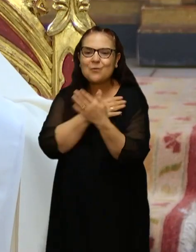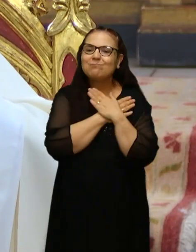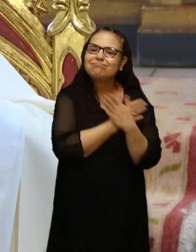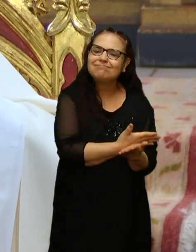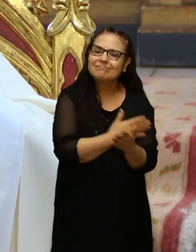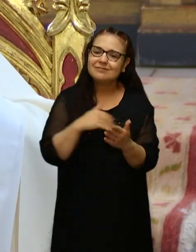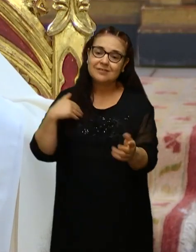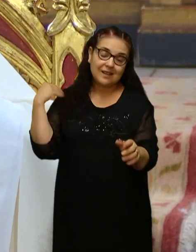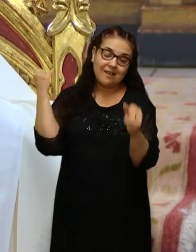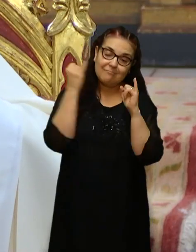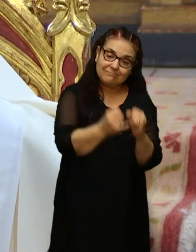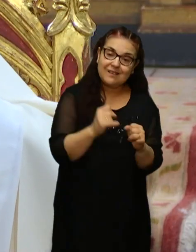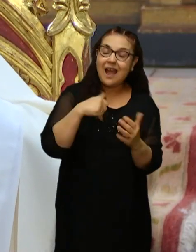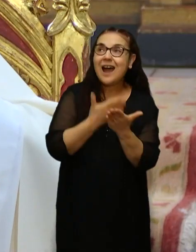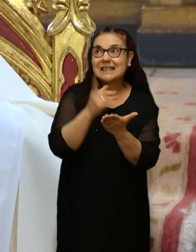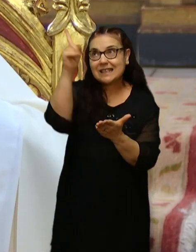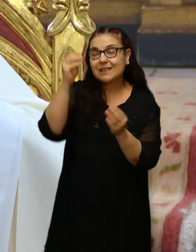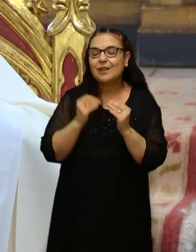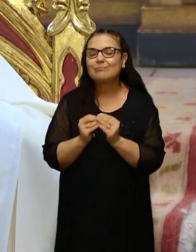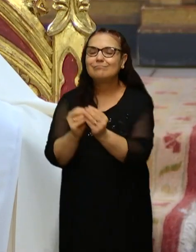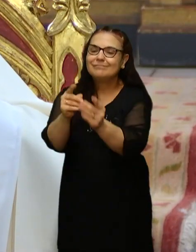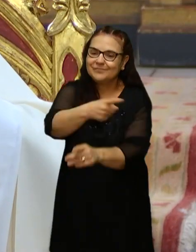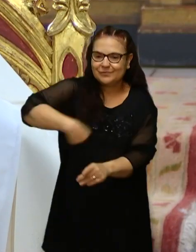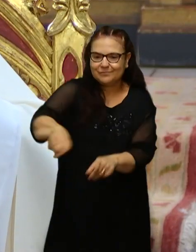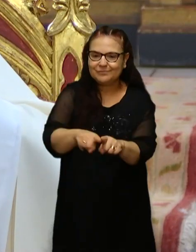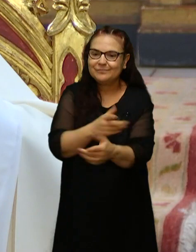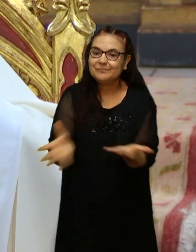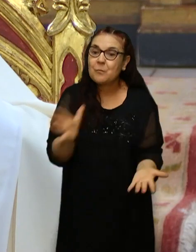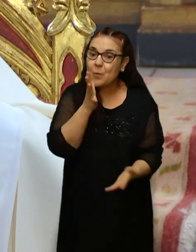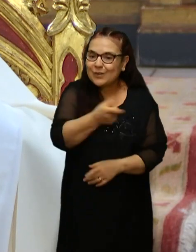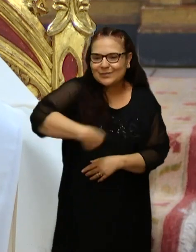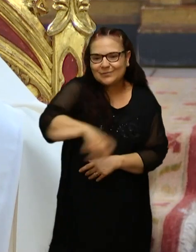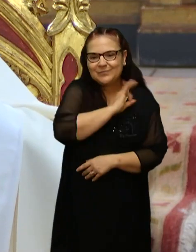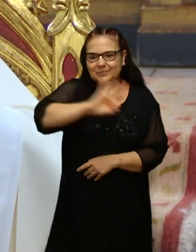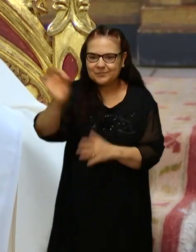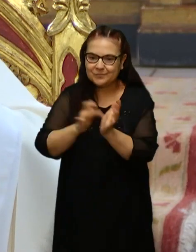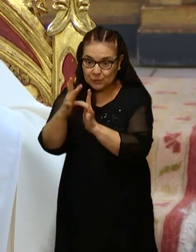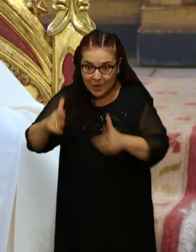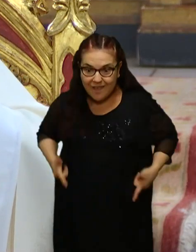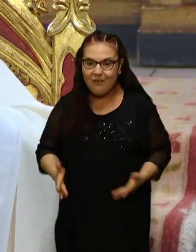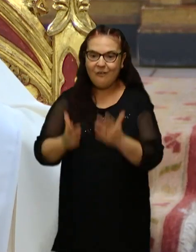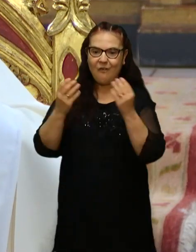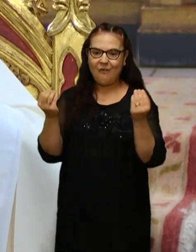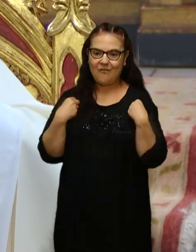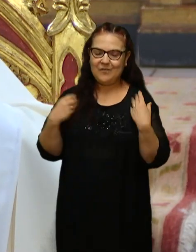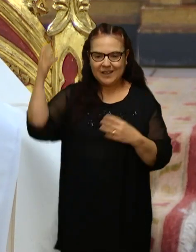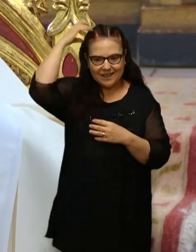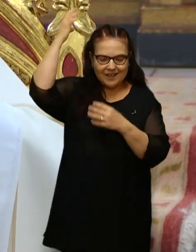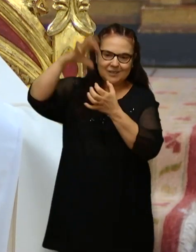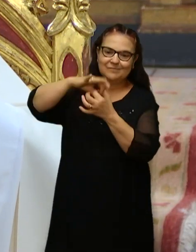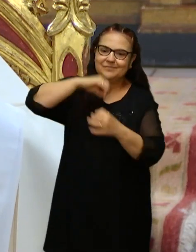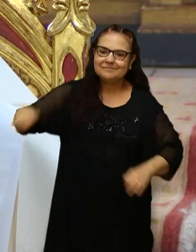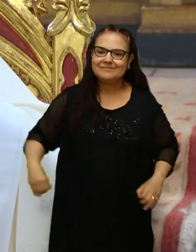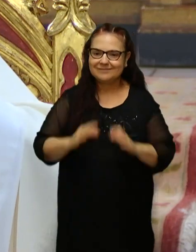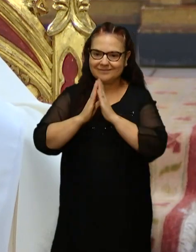ti junto con nuestros hermanos. Por nuestro Señor Jesucristo, tu Hijo, que vive y reina contigo en la unidad